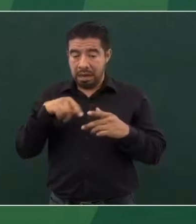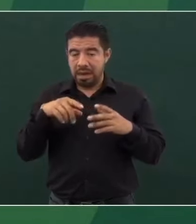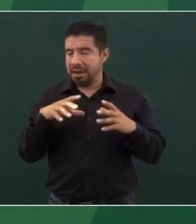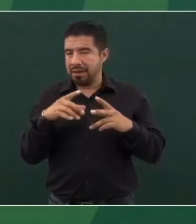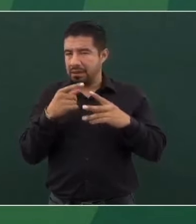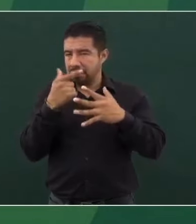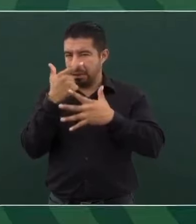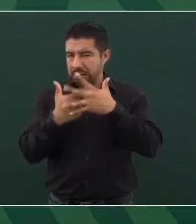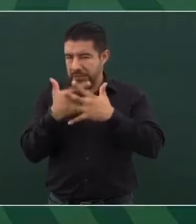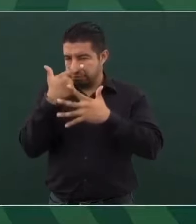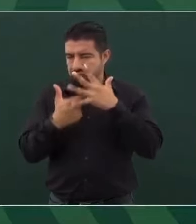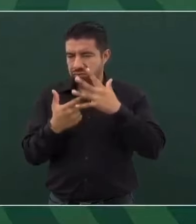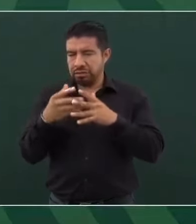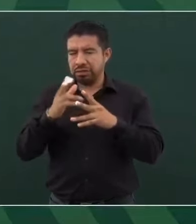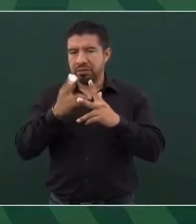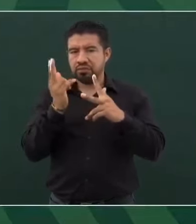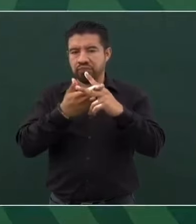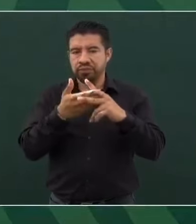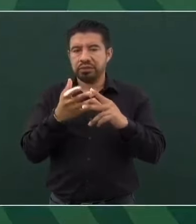subrayar